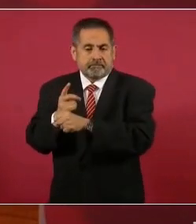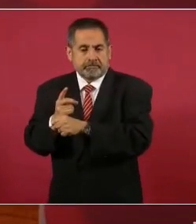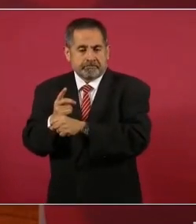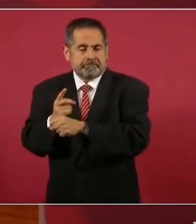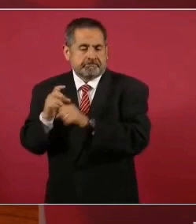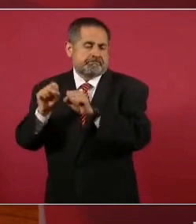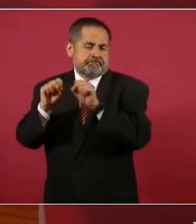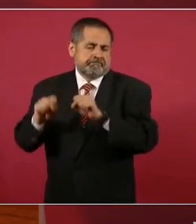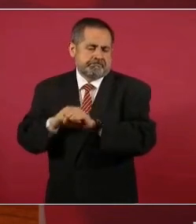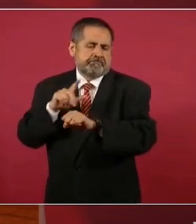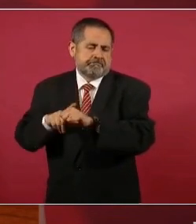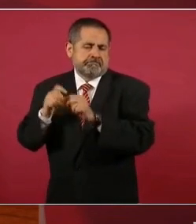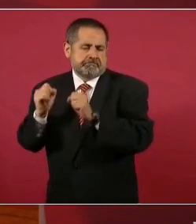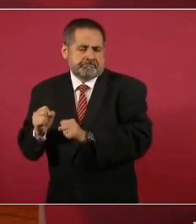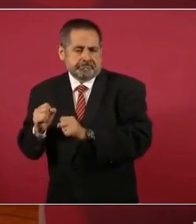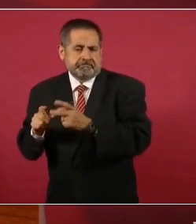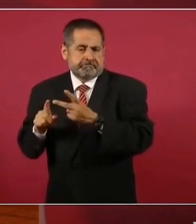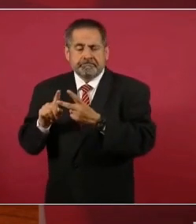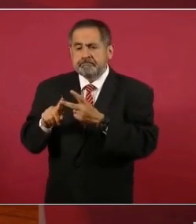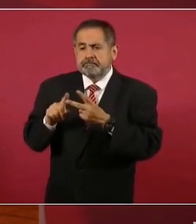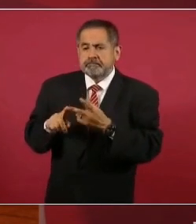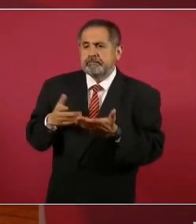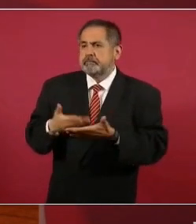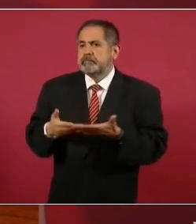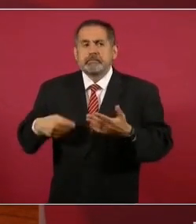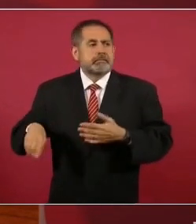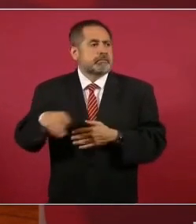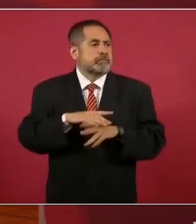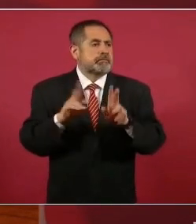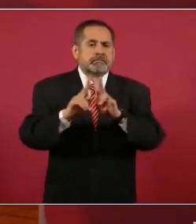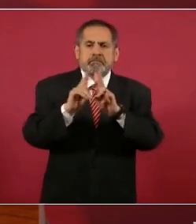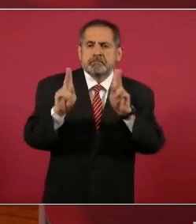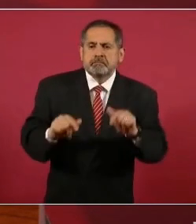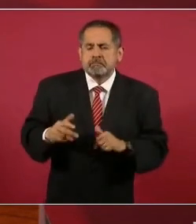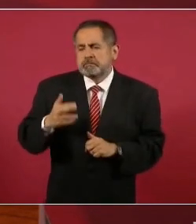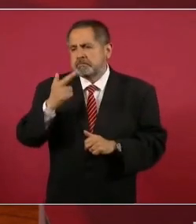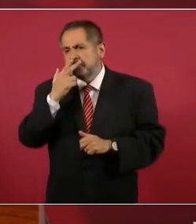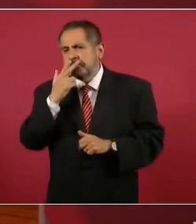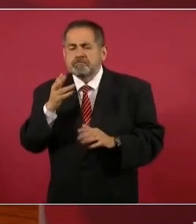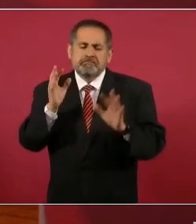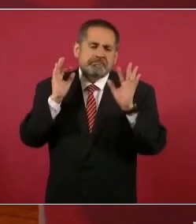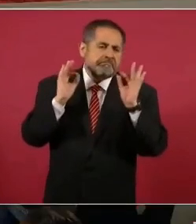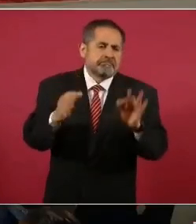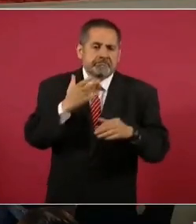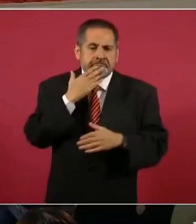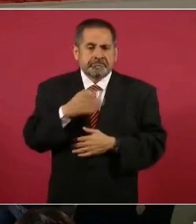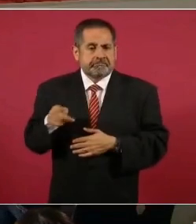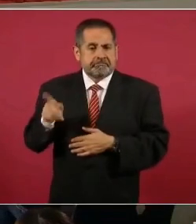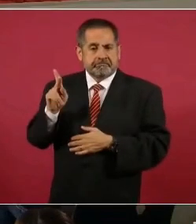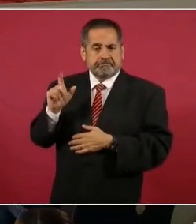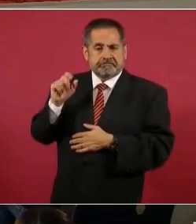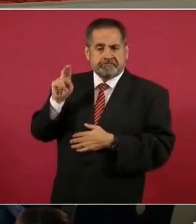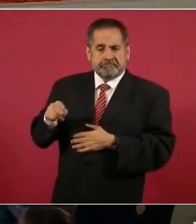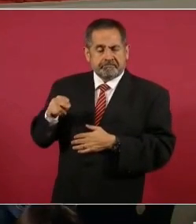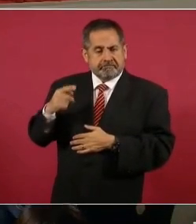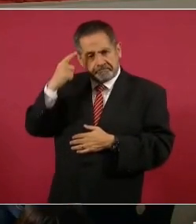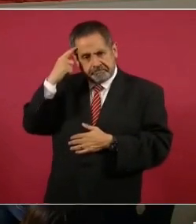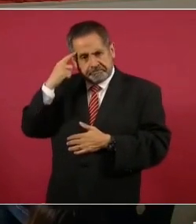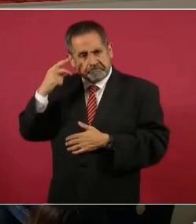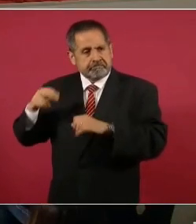hoy vivimos mejores condiciones de paz y queda de manifiesto que la estrategia nacional de seguridad